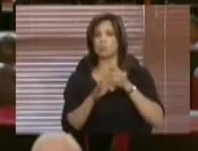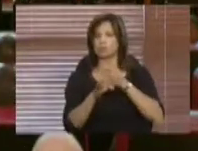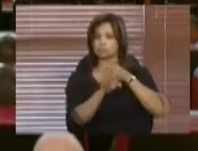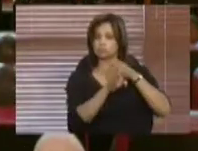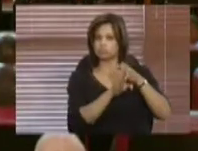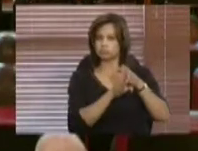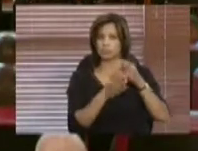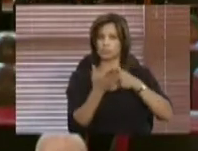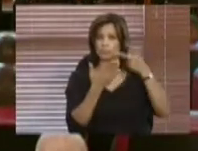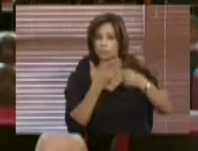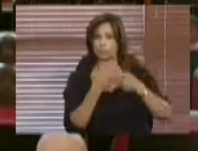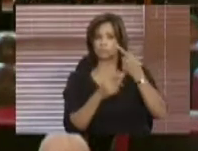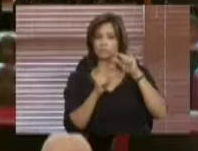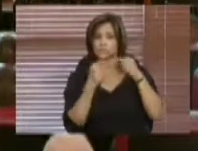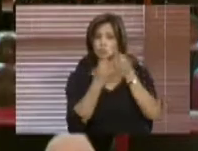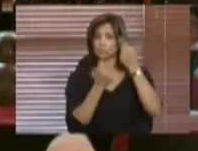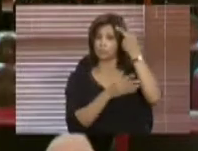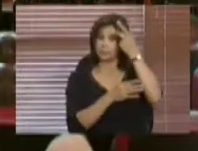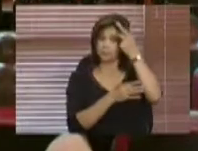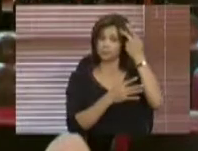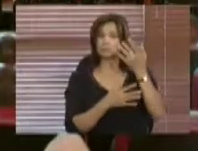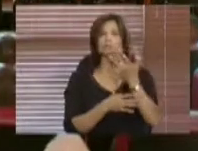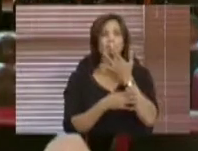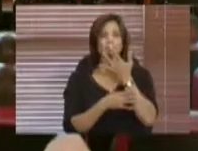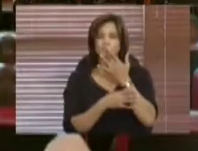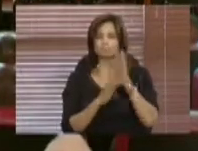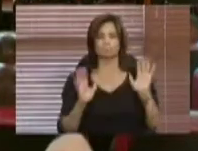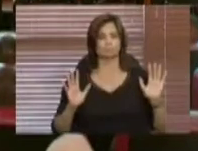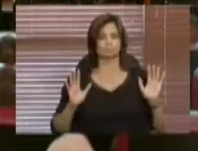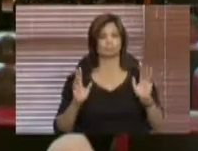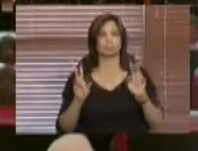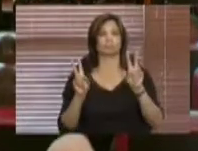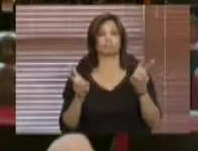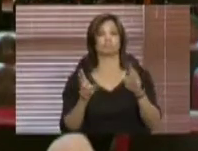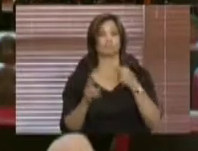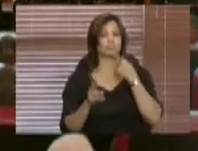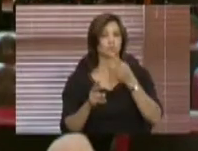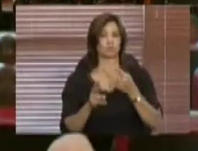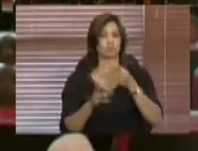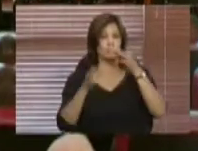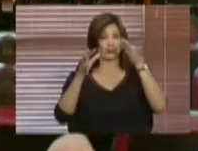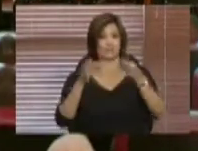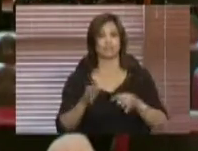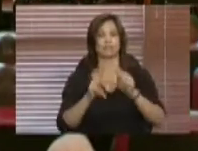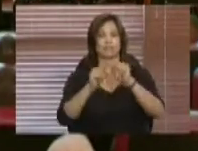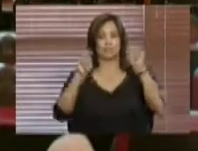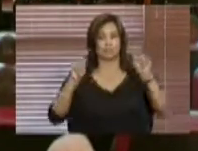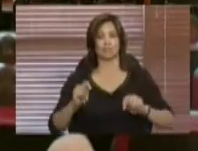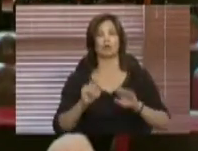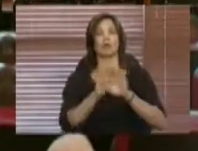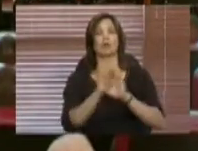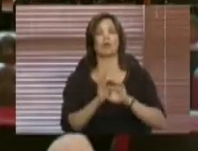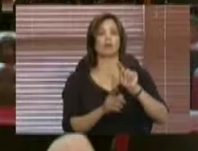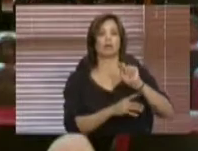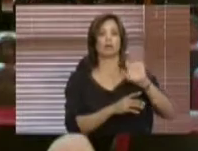directrices o el programa de los partidos políticos. Termino la primera cita de esta sentencia del Tribunal